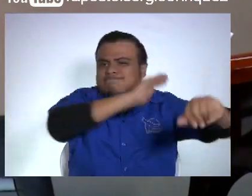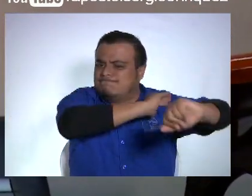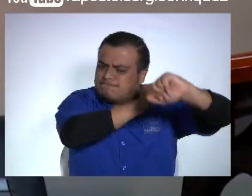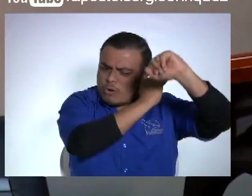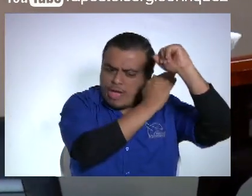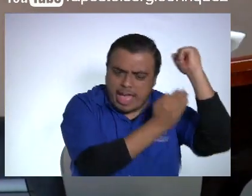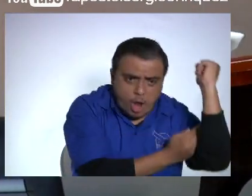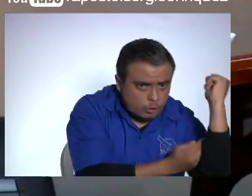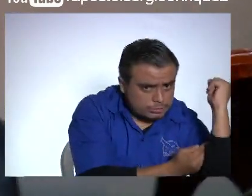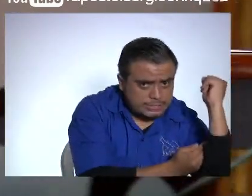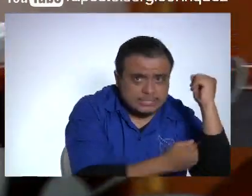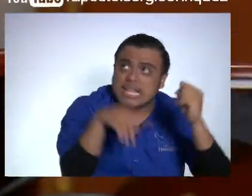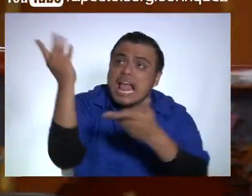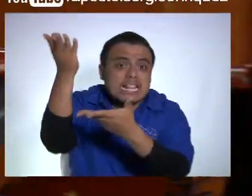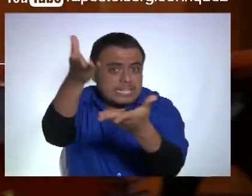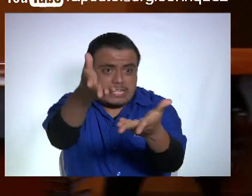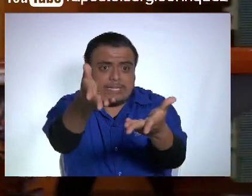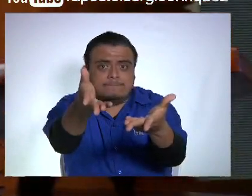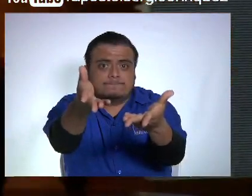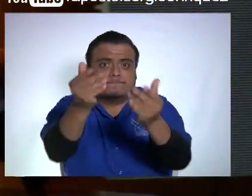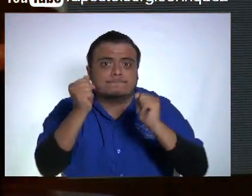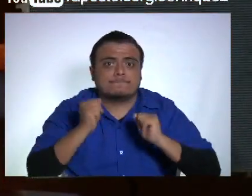y amigo que estás en este lugar.